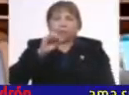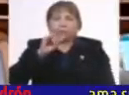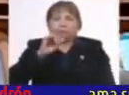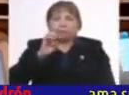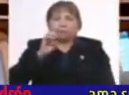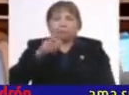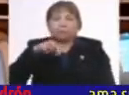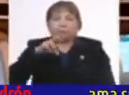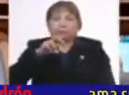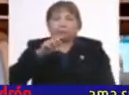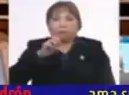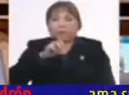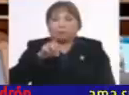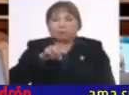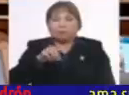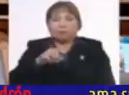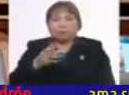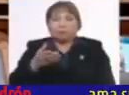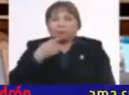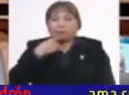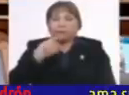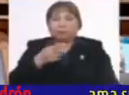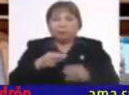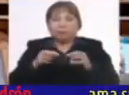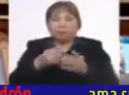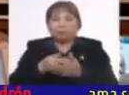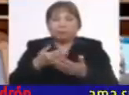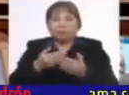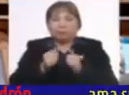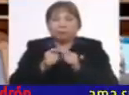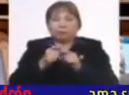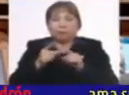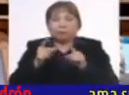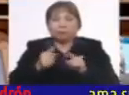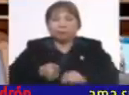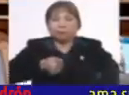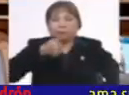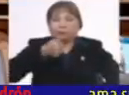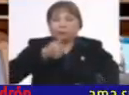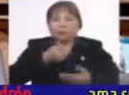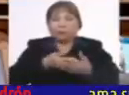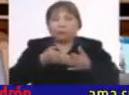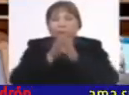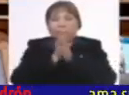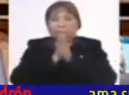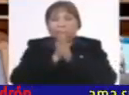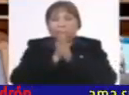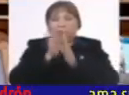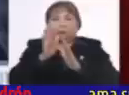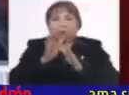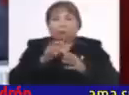quiero así nos dijo en el pleno sin embargo el general había solicitado su